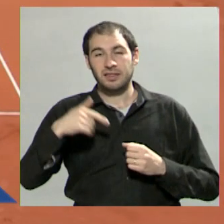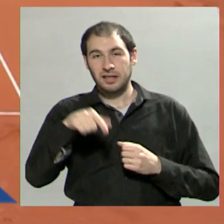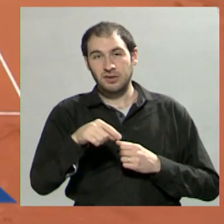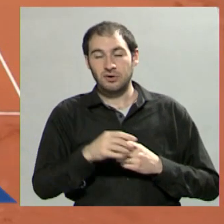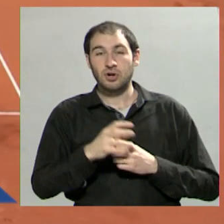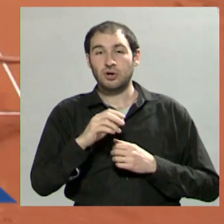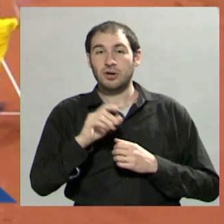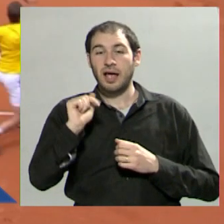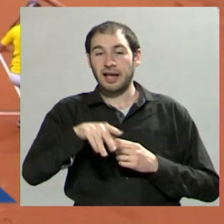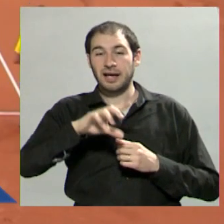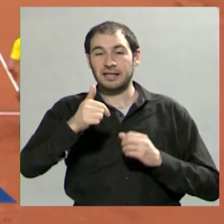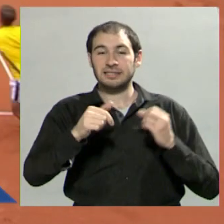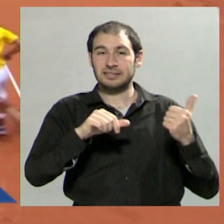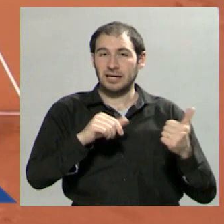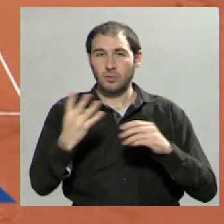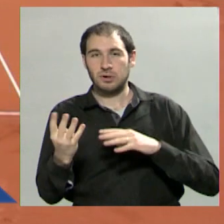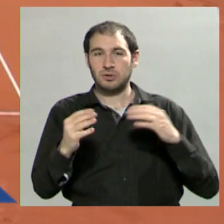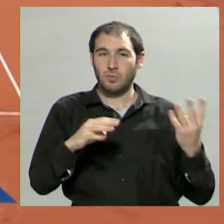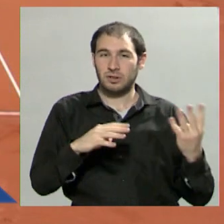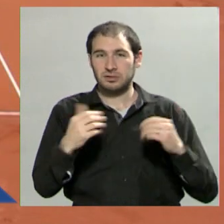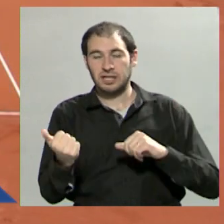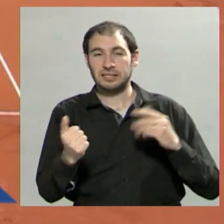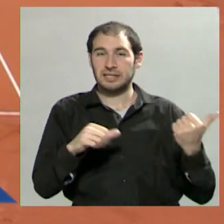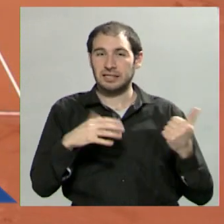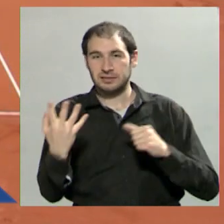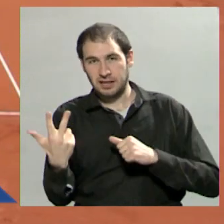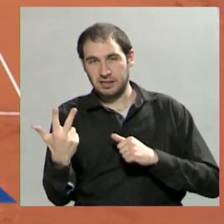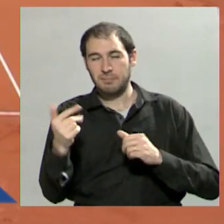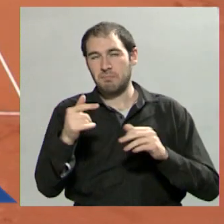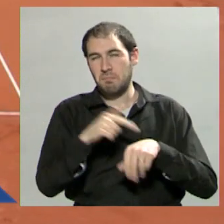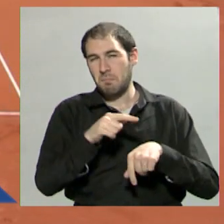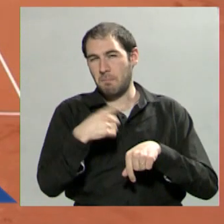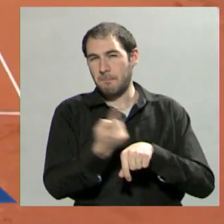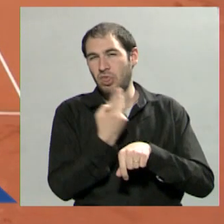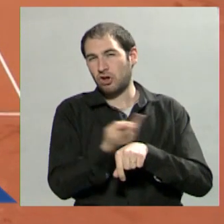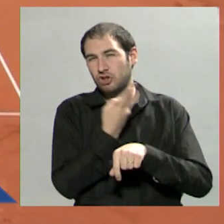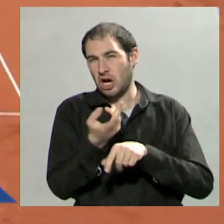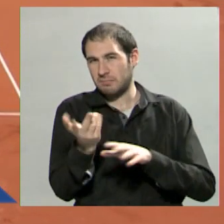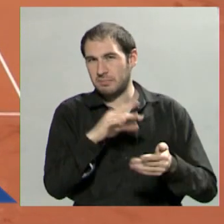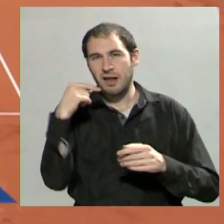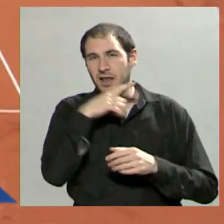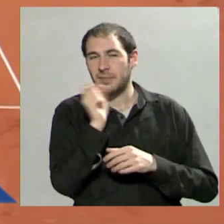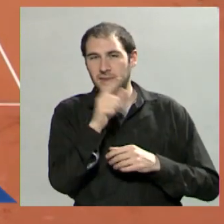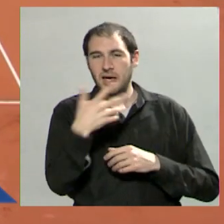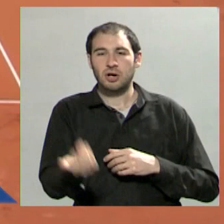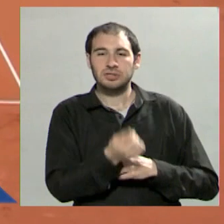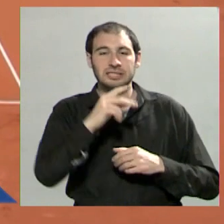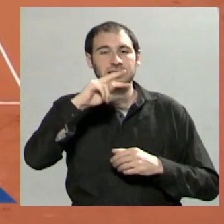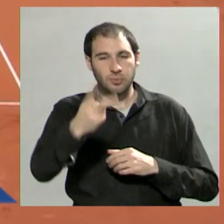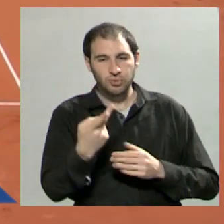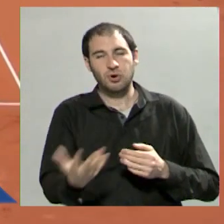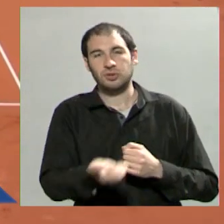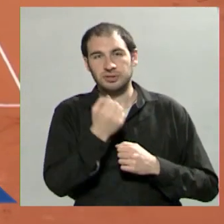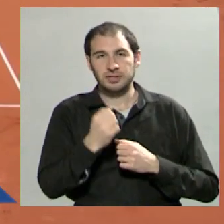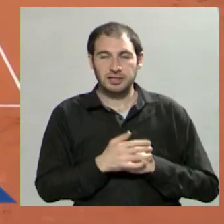correntino, le ganó 6-4, 4-6 y 6-3 en un poco más de 2 horas al alemán. Y se quedó por segunda vez en su